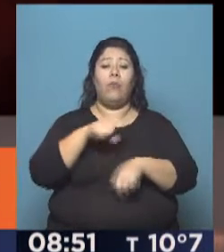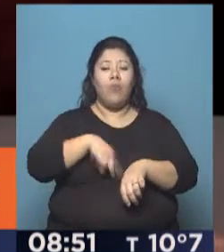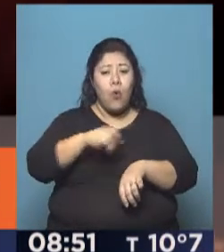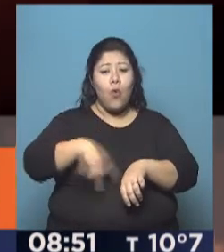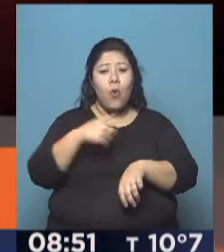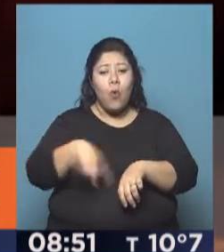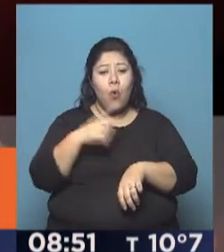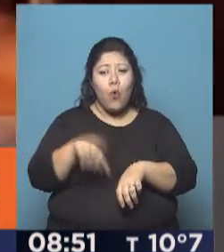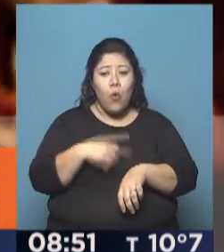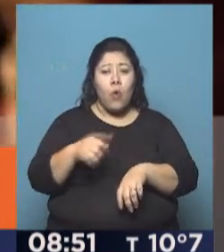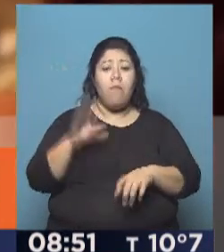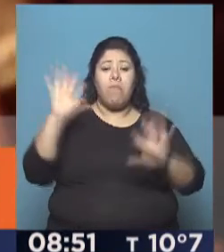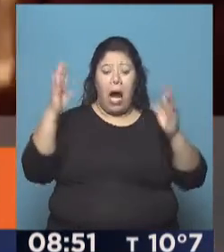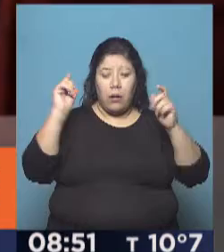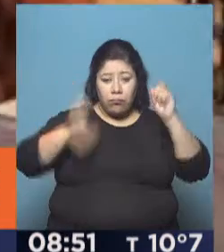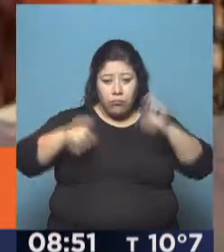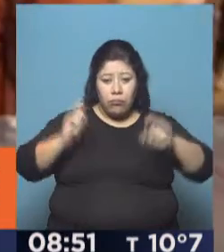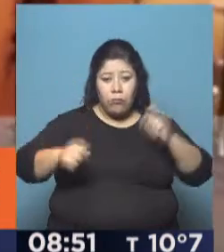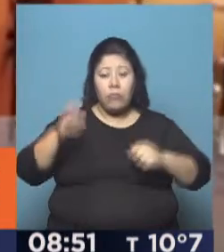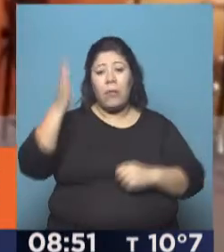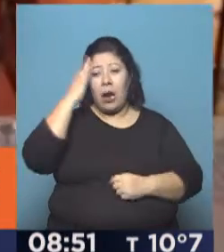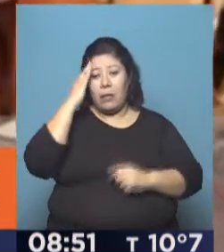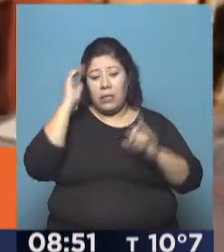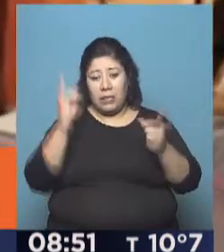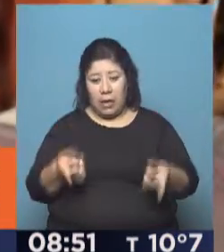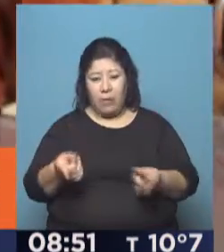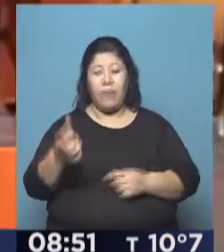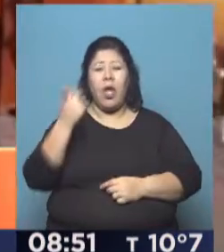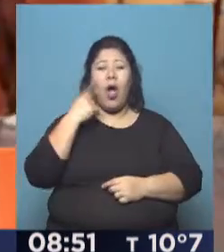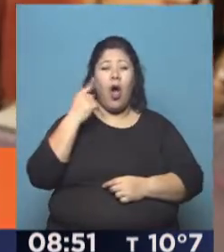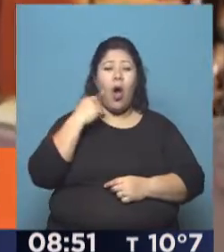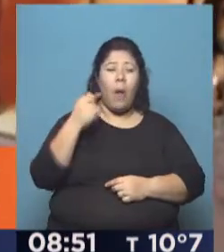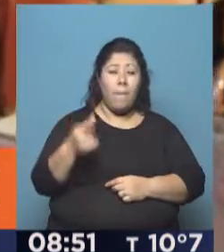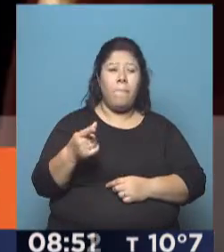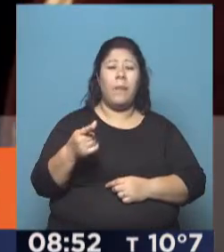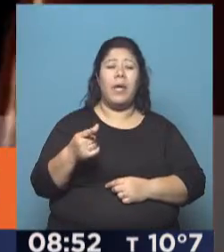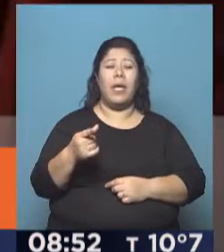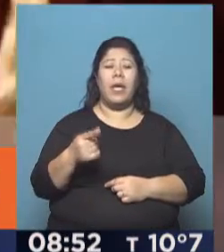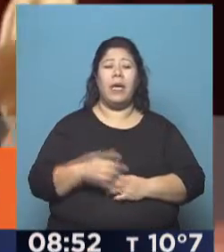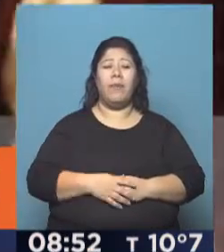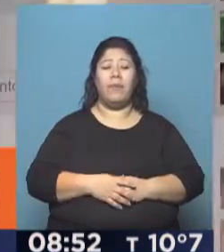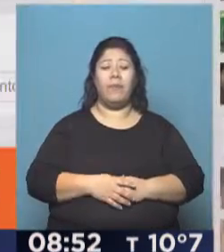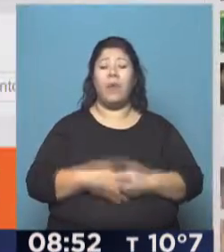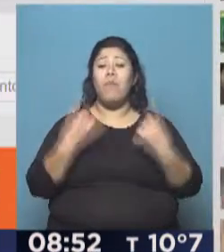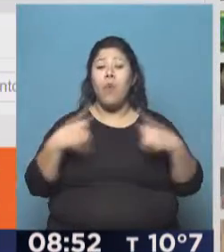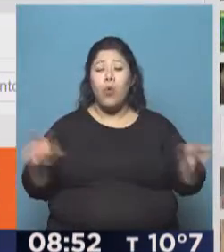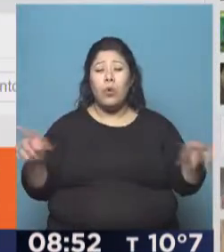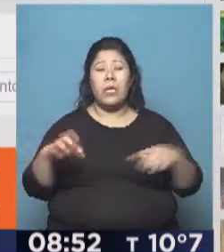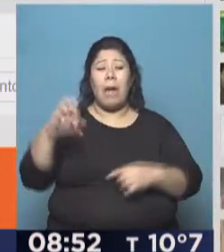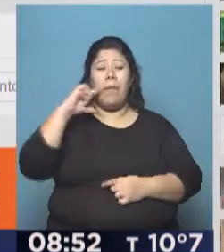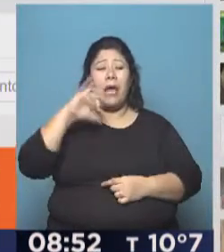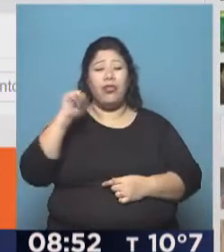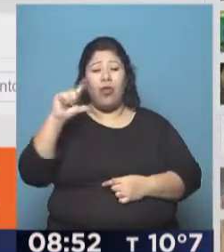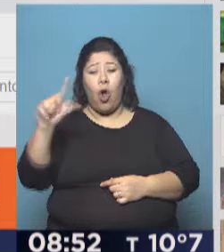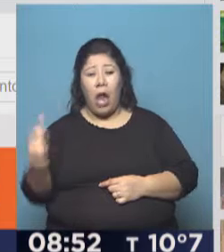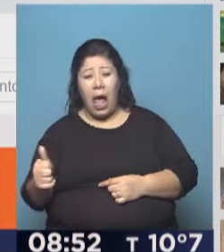Vibrafonísimo es el mítico material que grabaron Astor Piazzolla y Gary Barton ya hace más de 30 años y que no se ha vuelto a tocar nunca